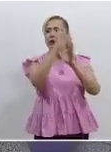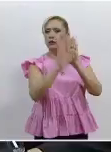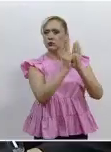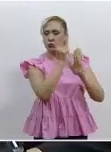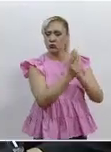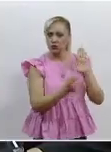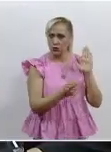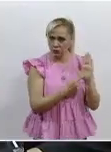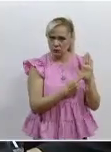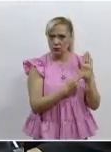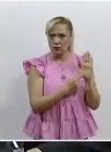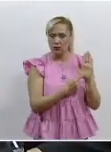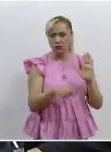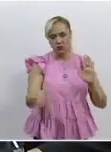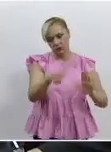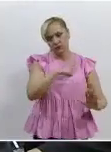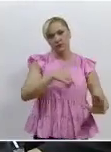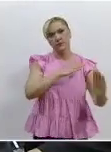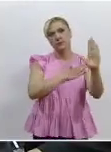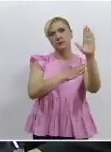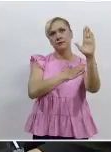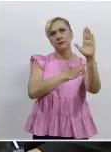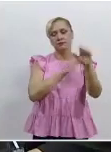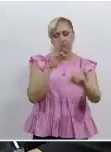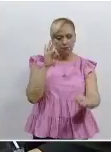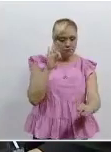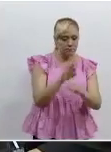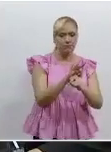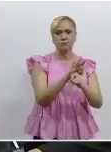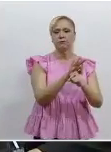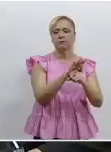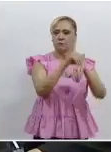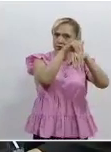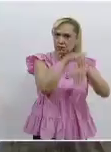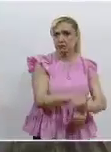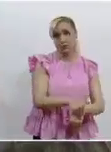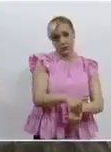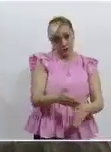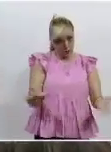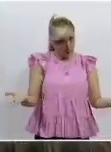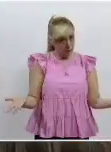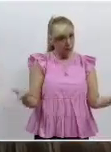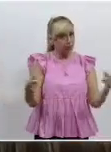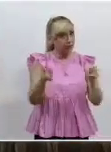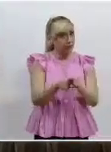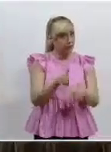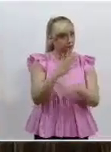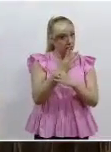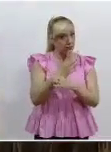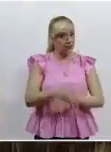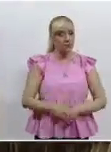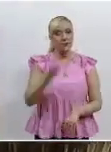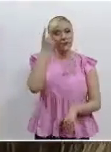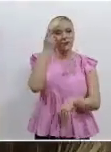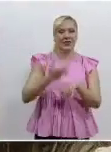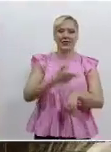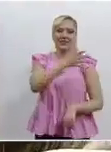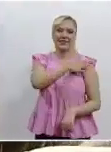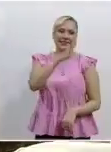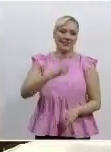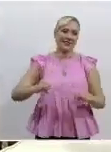Constitución, a la que juramos defender y obedecer. La directora general del Instituto Federal